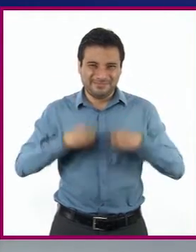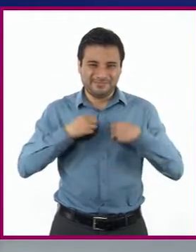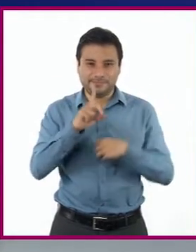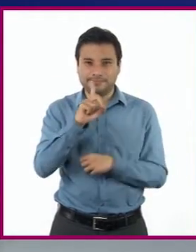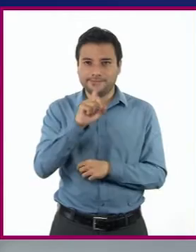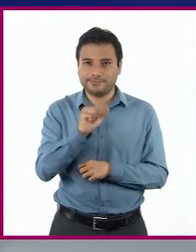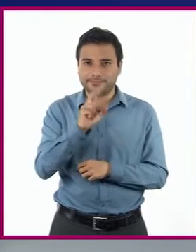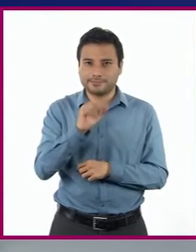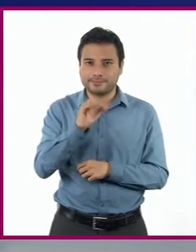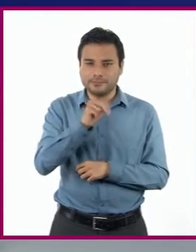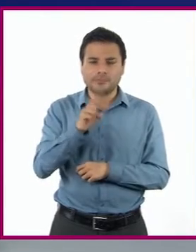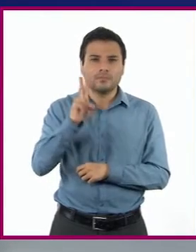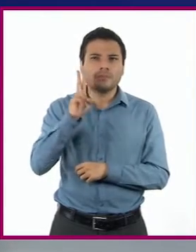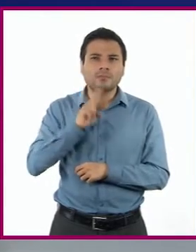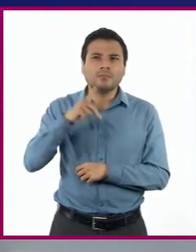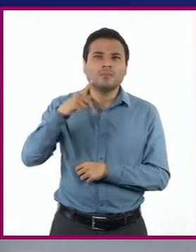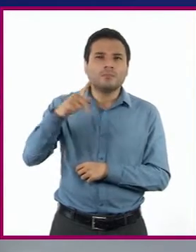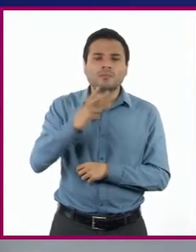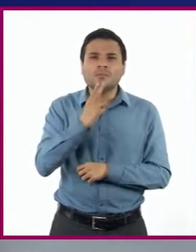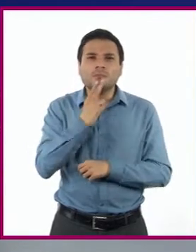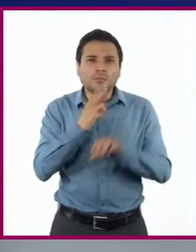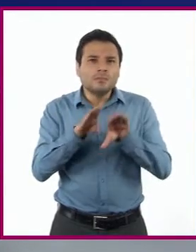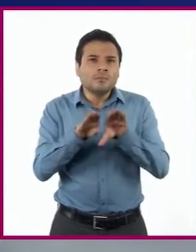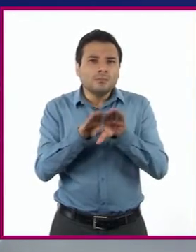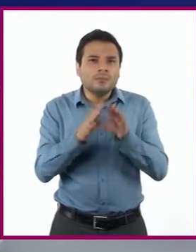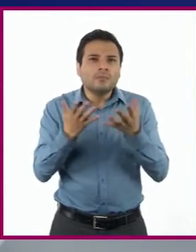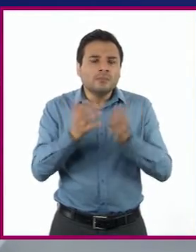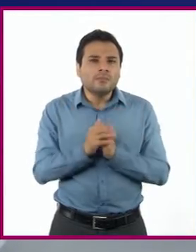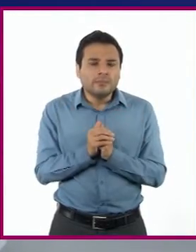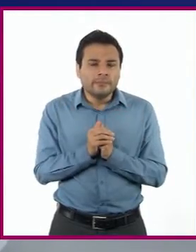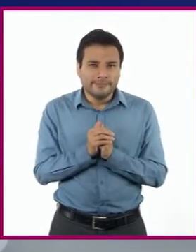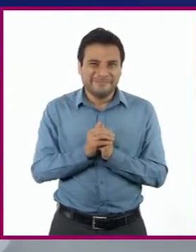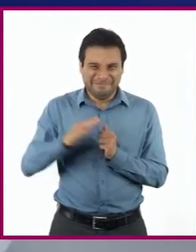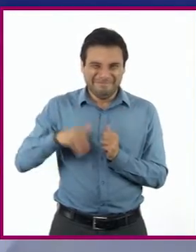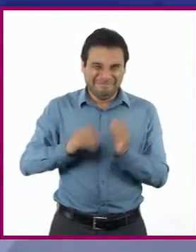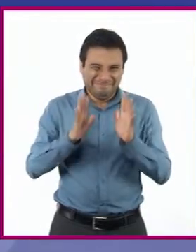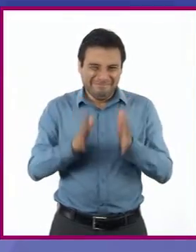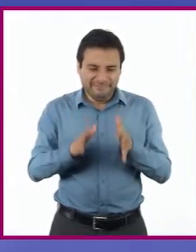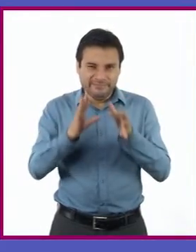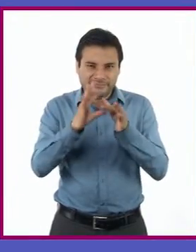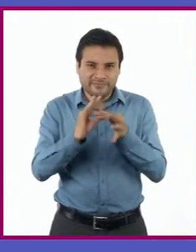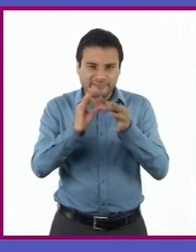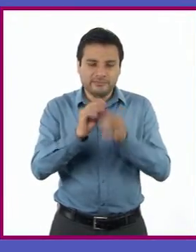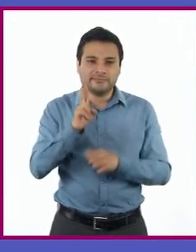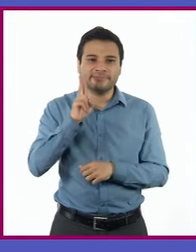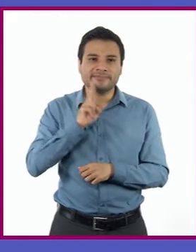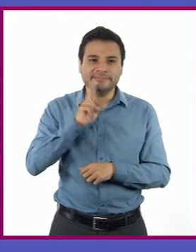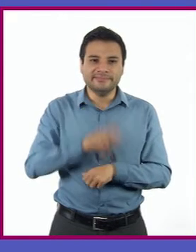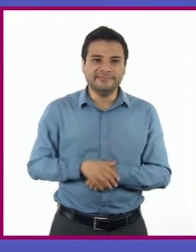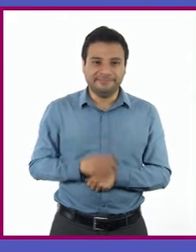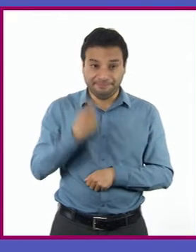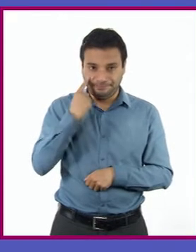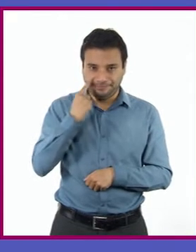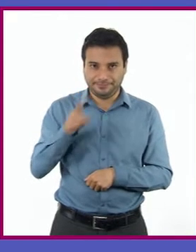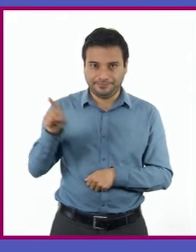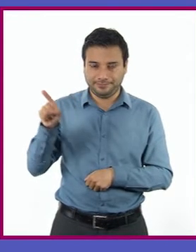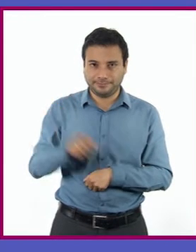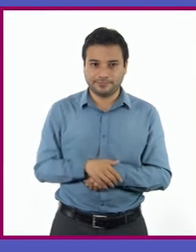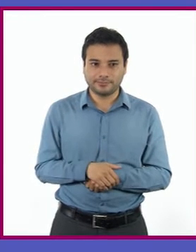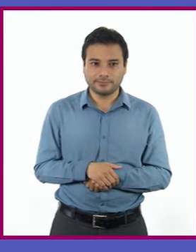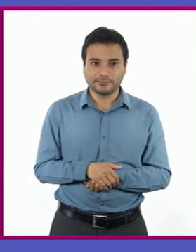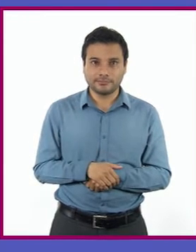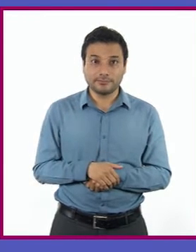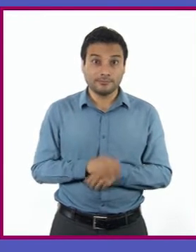veremos qué marcadores usó el autor, de los que nos mencionó Albert. En este fragmento, ¿ya se percataron de